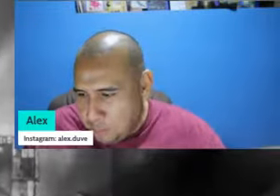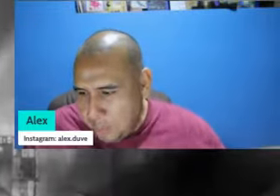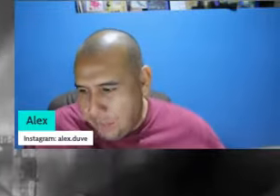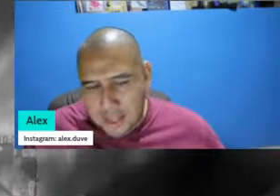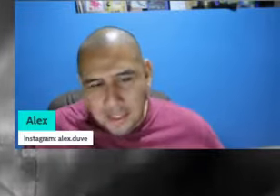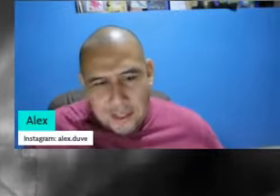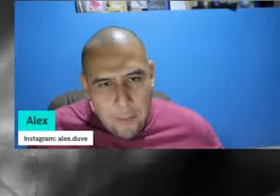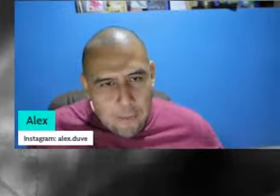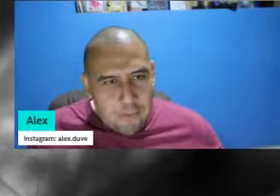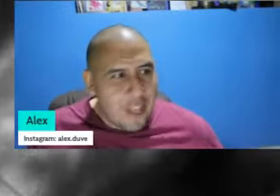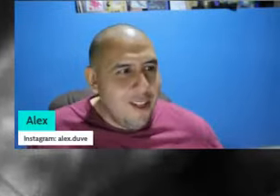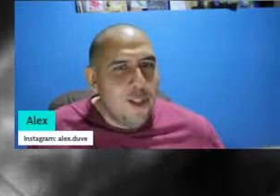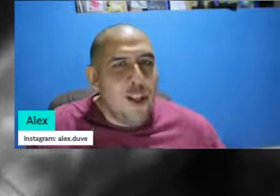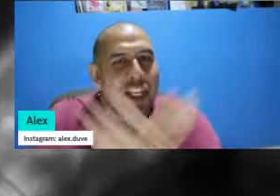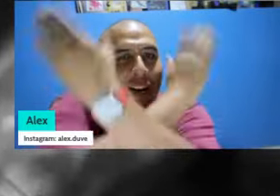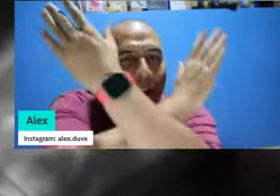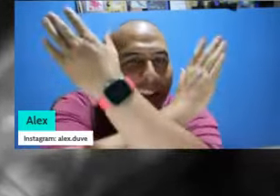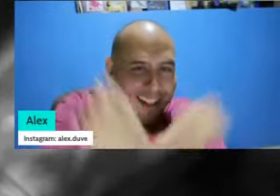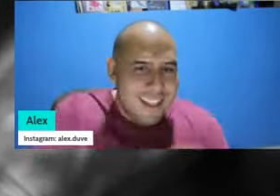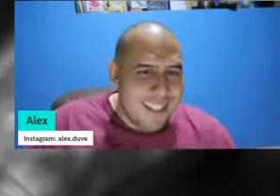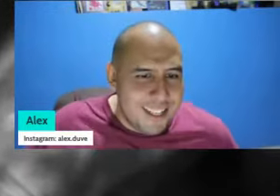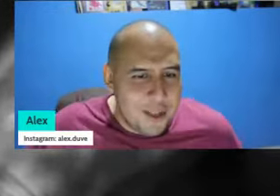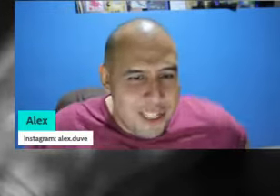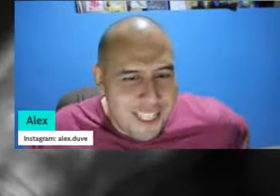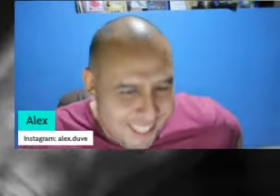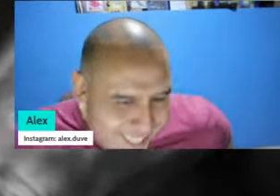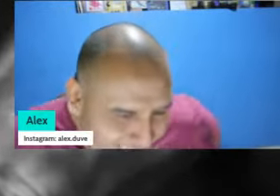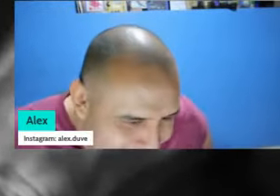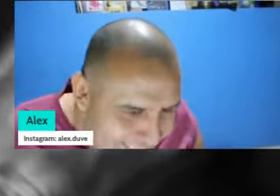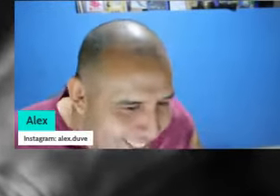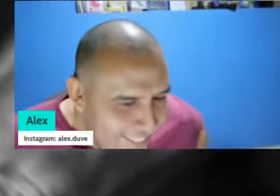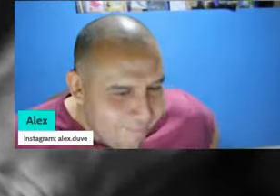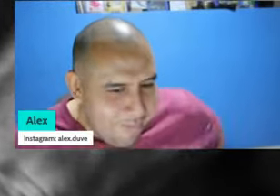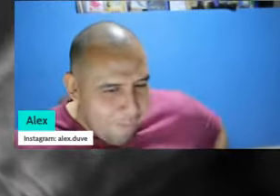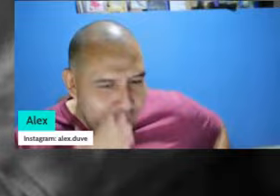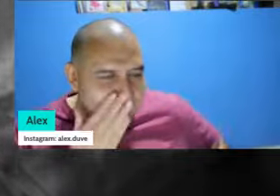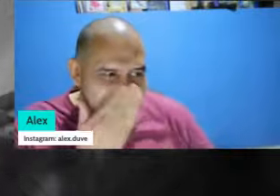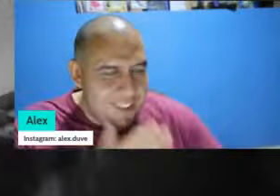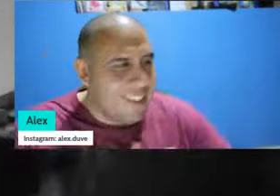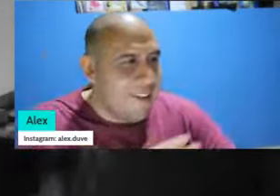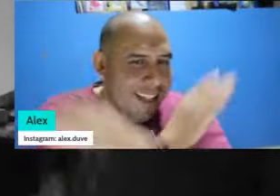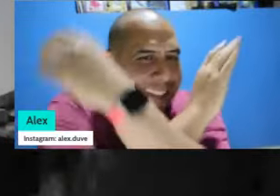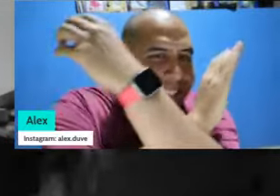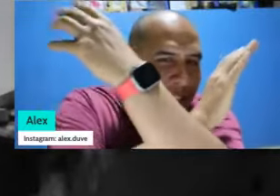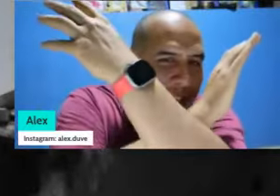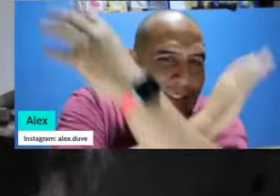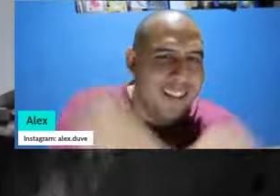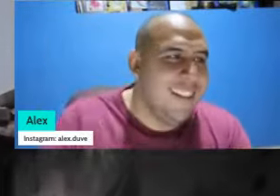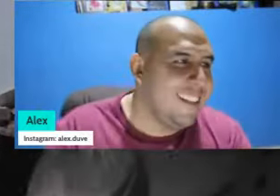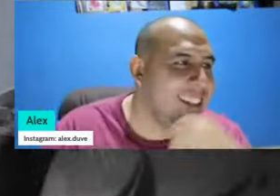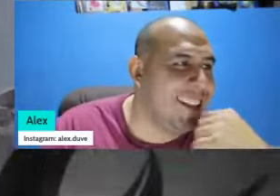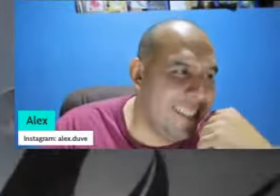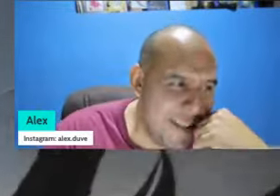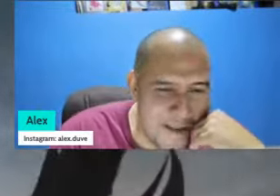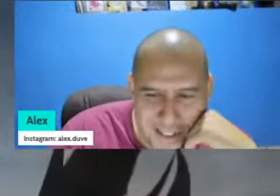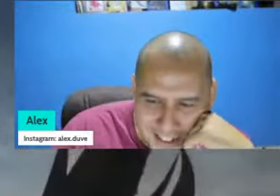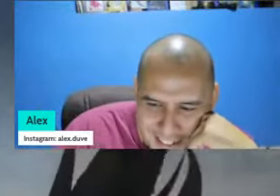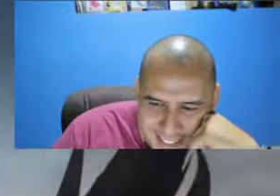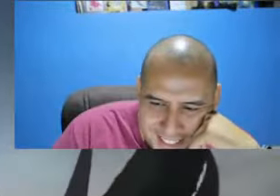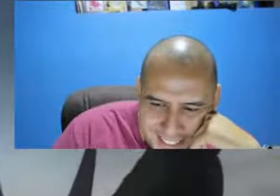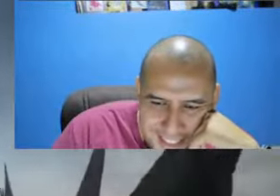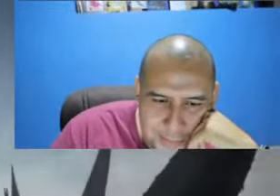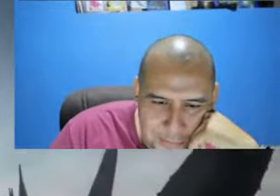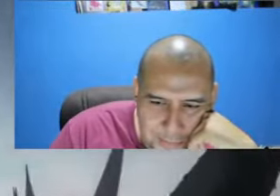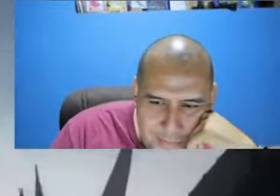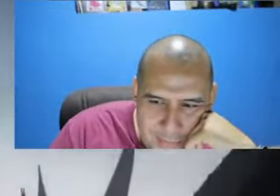Yo voy a votar por mí, yo voy a votar por Yo soy Xingón, de Xochitl. Si no, también te ven de Xingón. Ay, no,